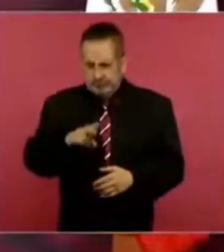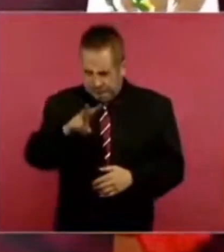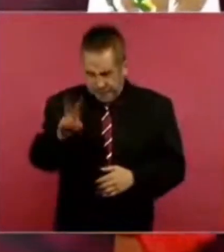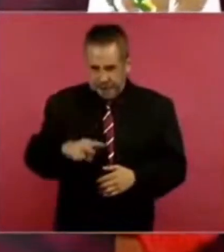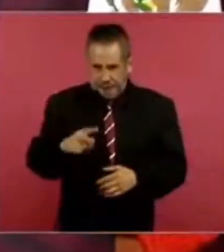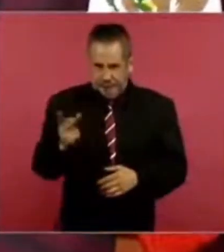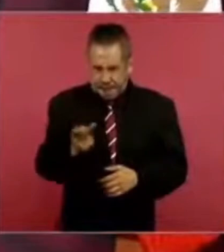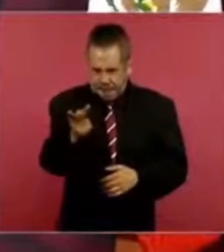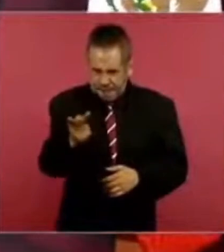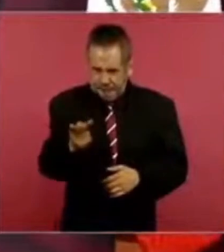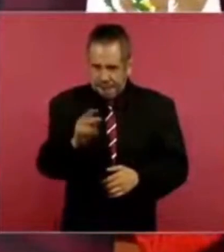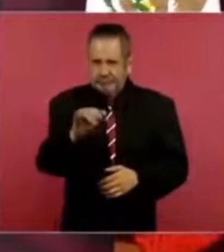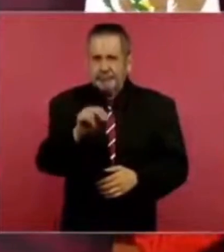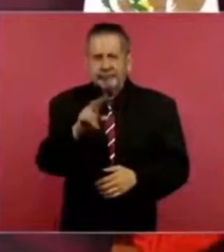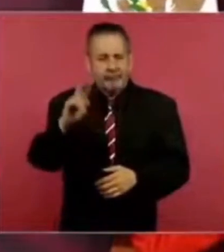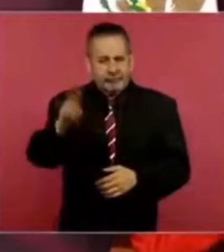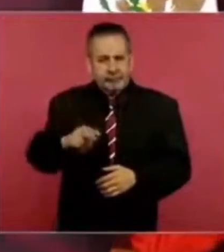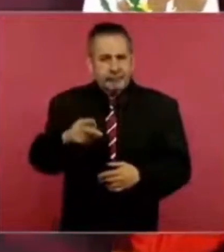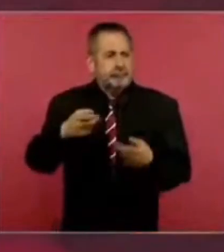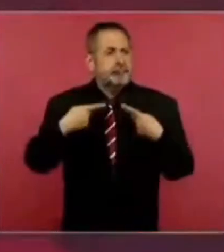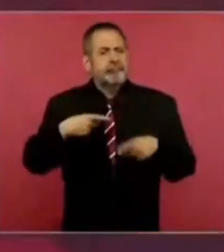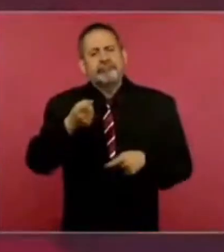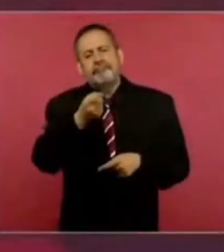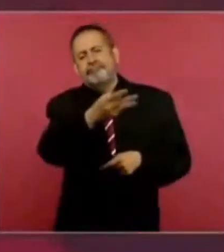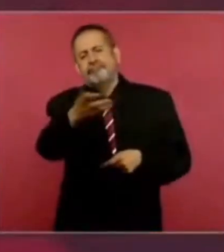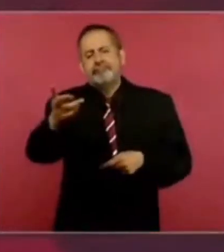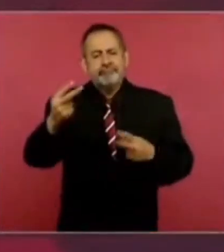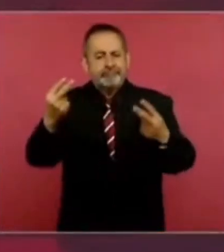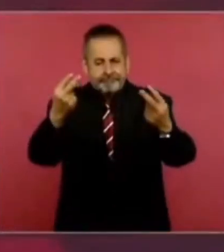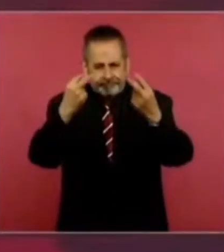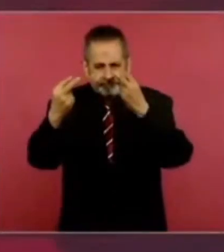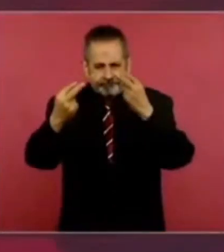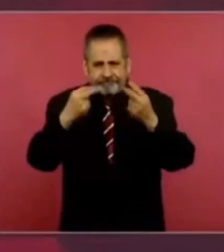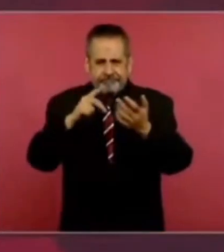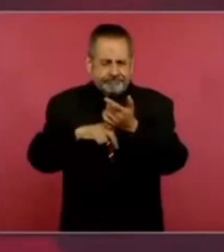verdad, los que nos están escuchando, viendo,